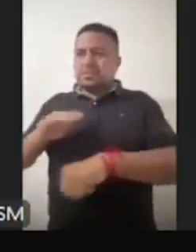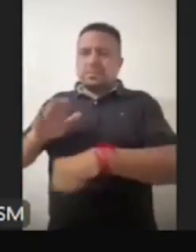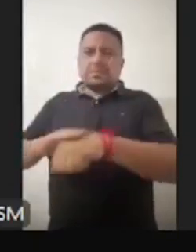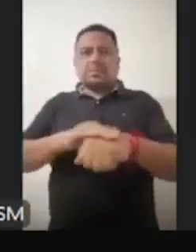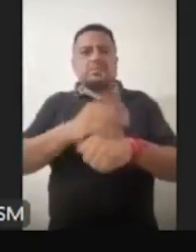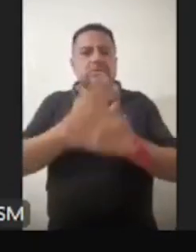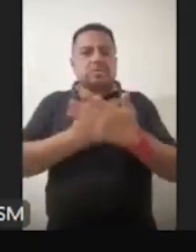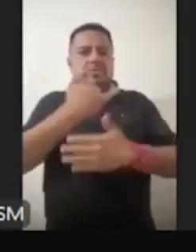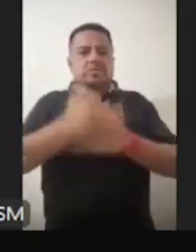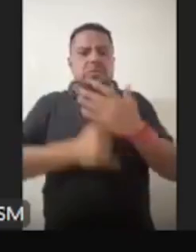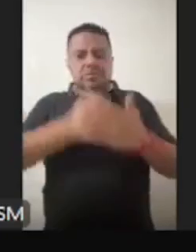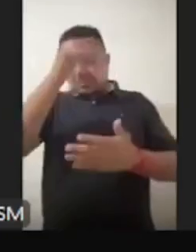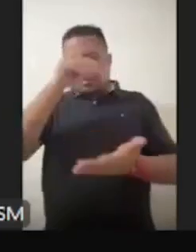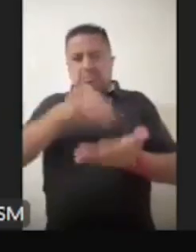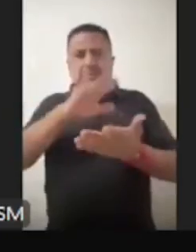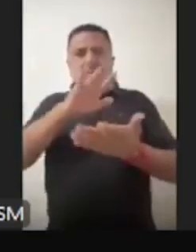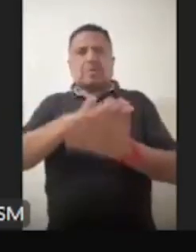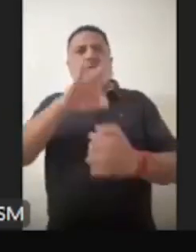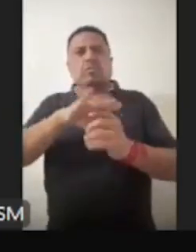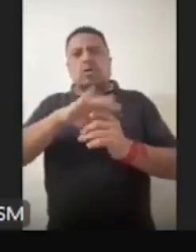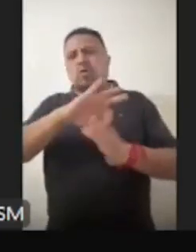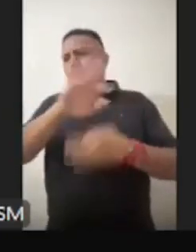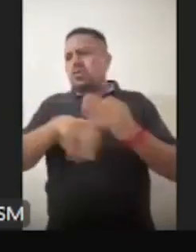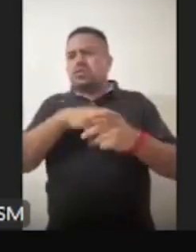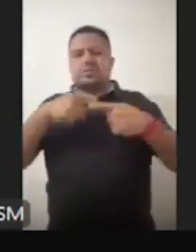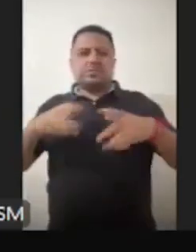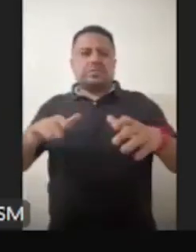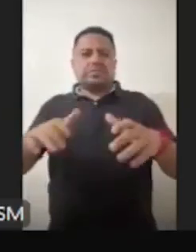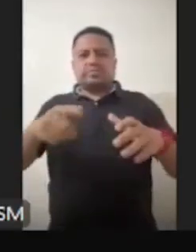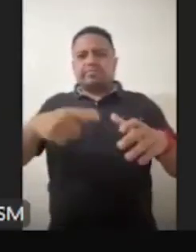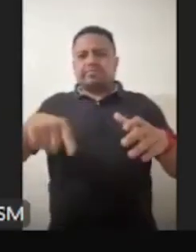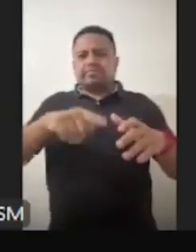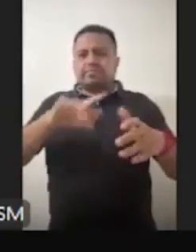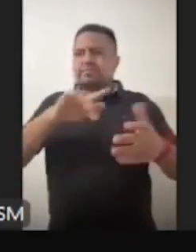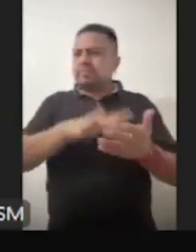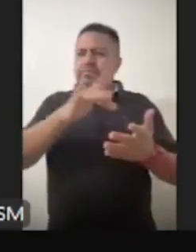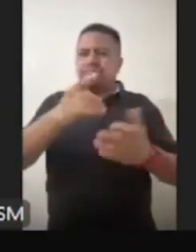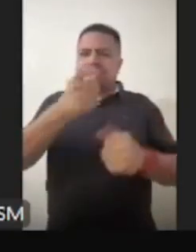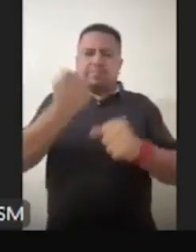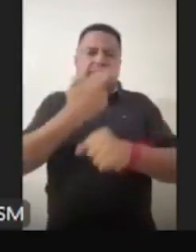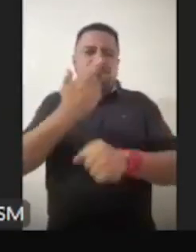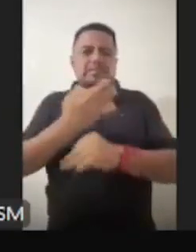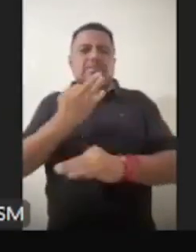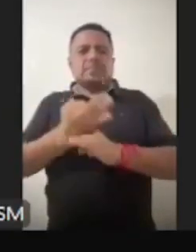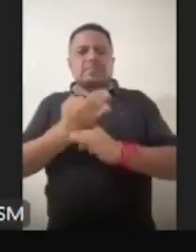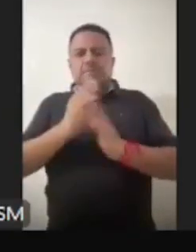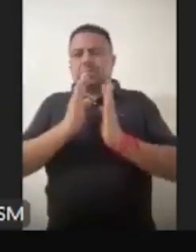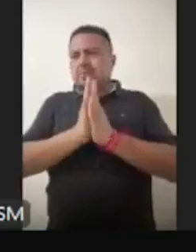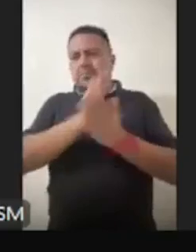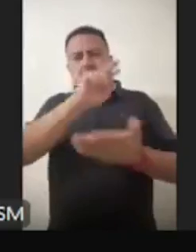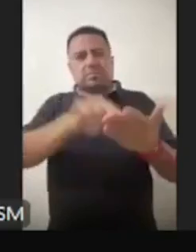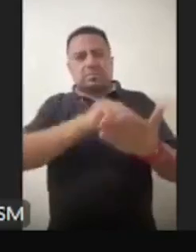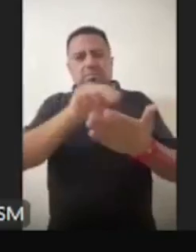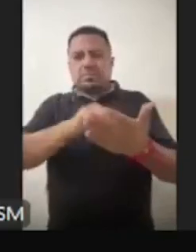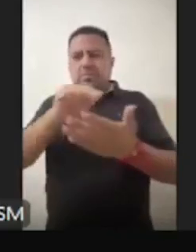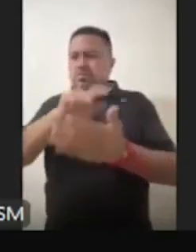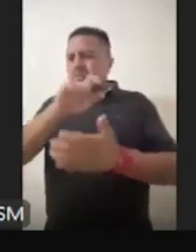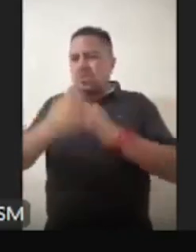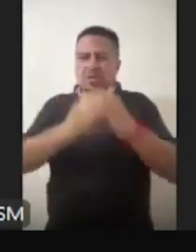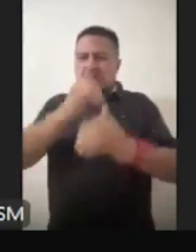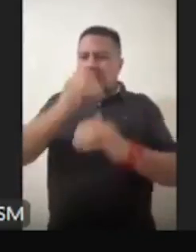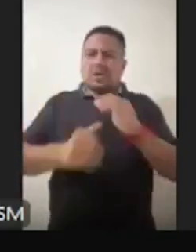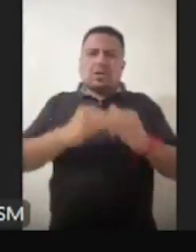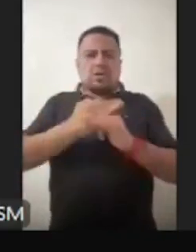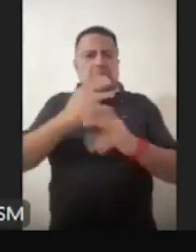proyecto de resolución fue aprobado por unanimidad de votos. Gracias, secretario. Le solicito recabar las firmas a la conclusión de